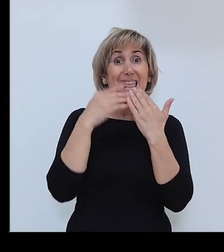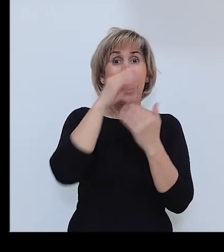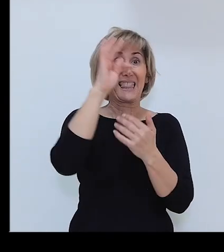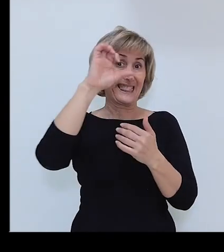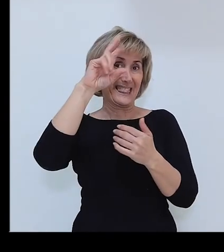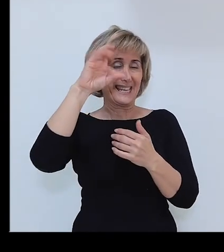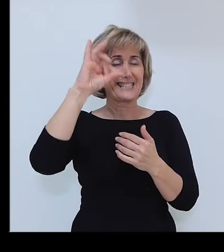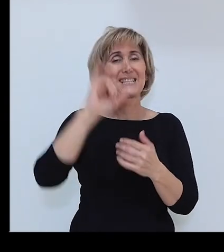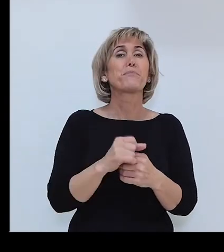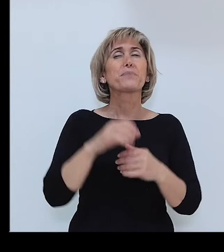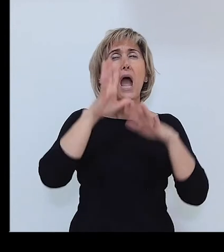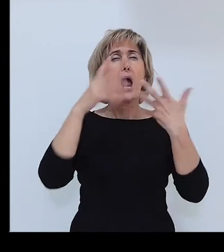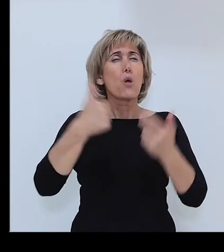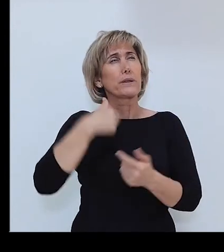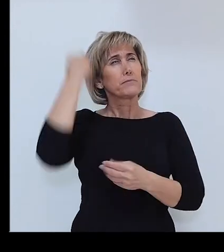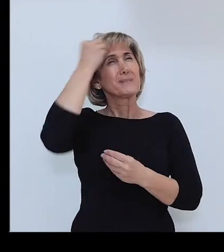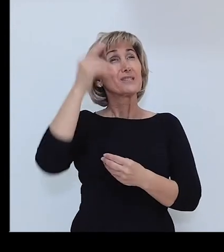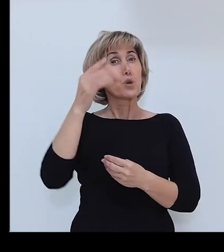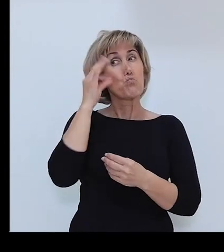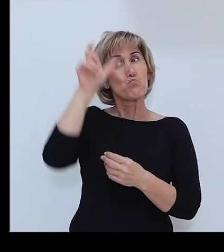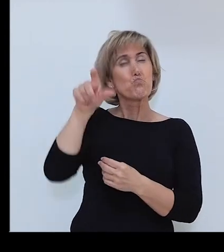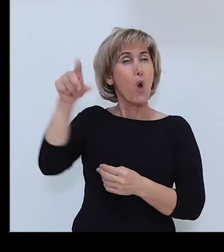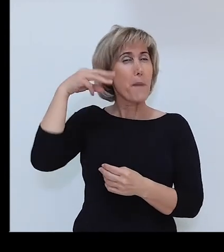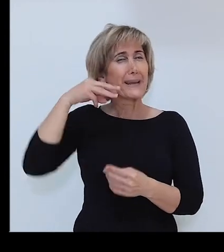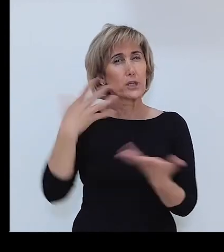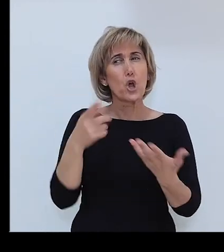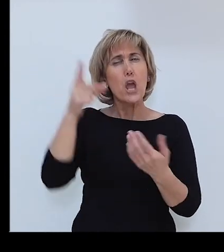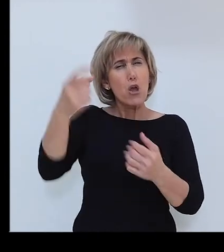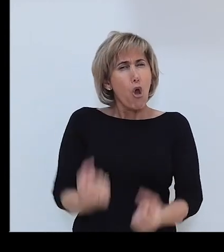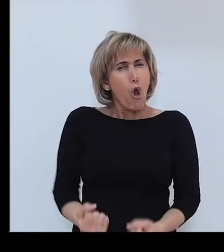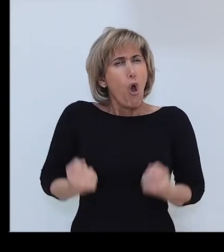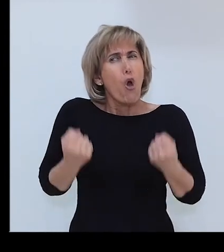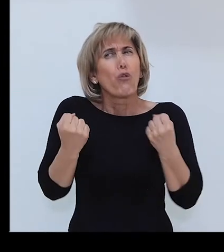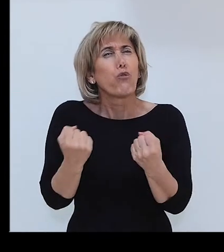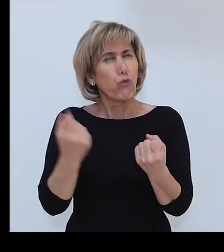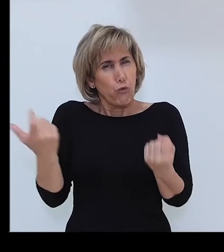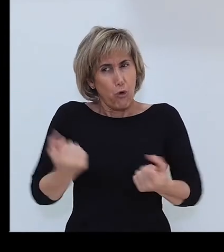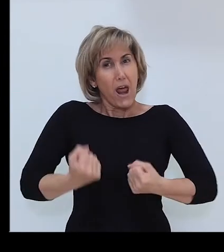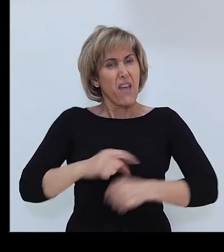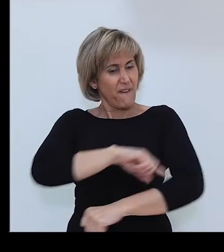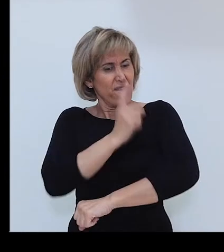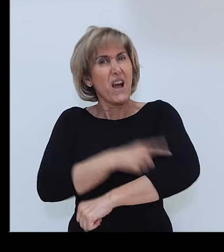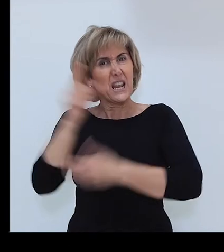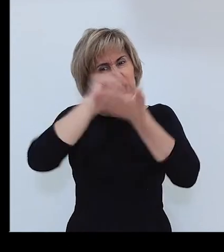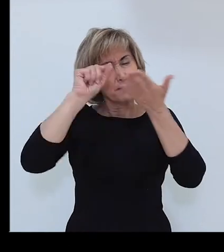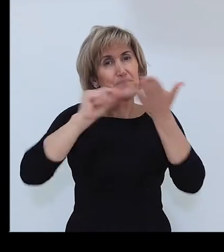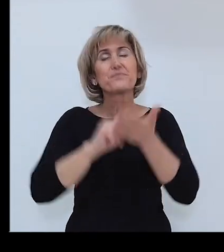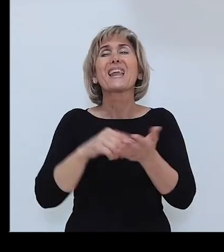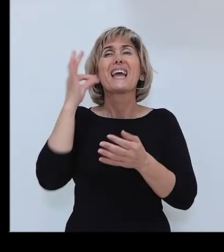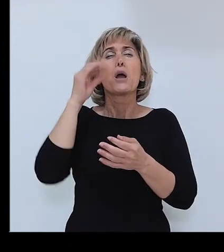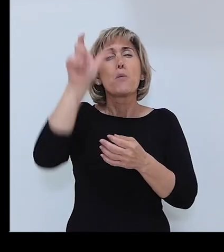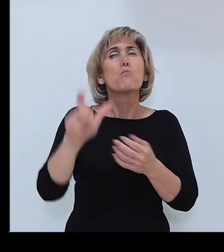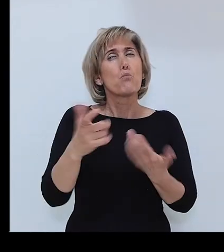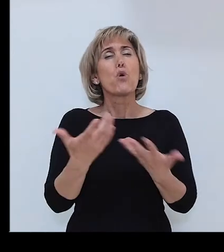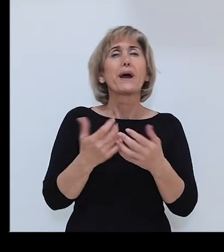Gracias, Teresa. Y yo cuando pienso en Harriet Martineau, digo, ¿cómo tuvo esa mujer esa fuerza? Y entonces, es un